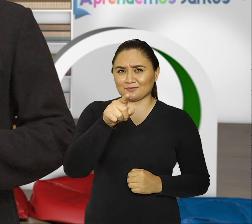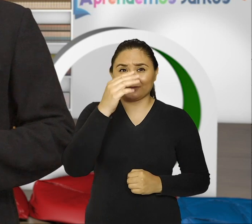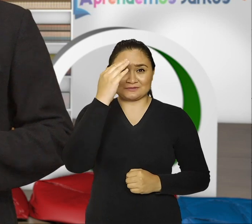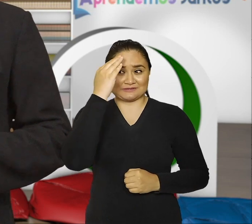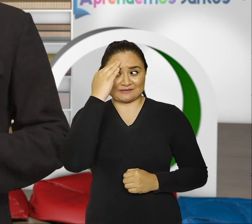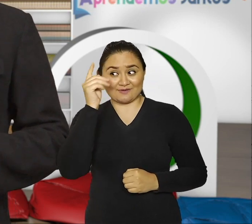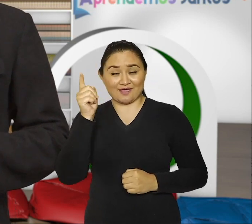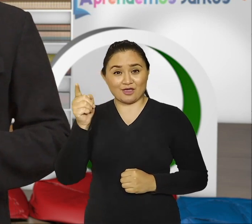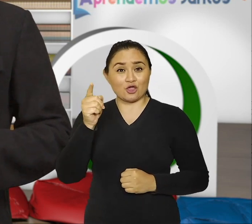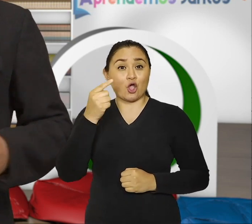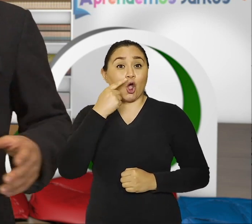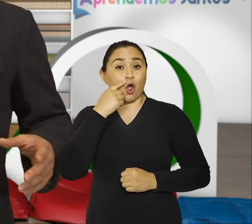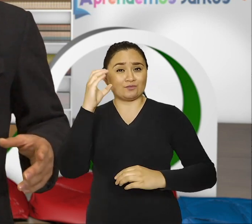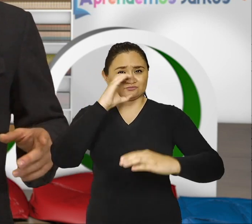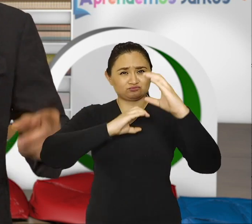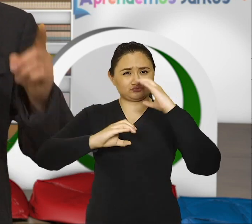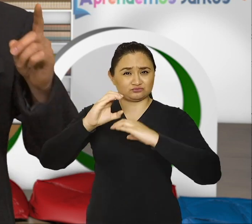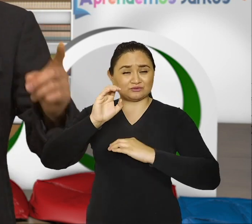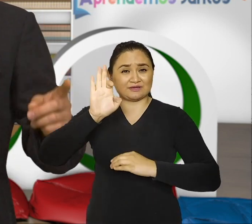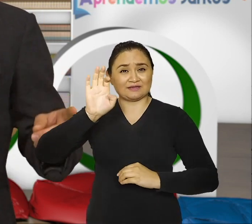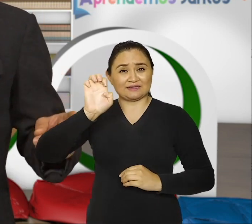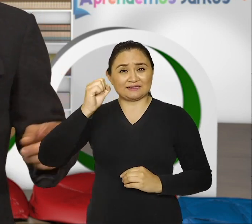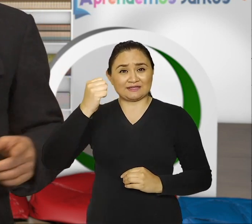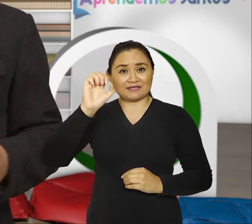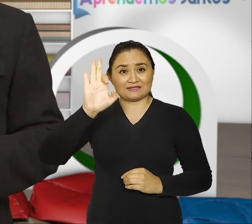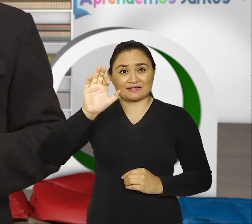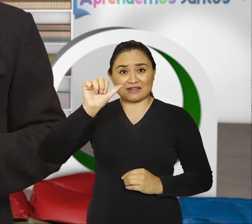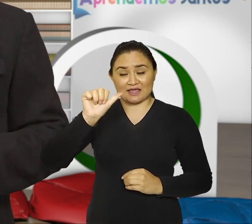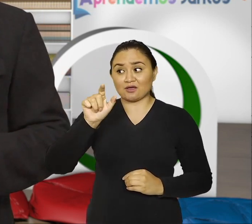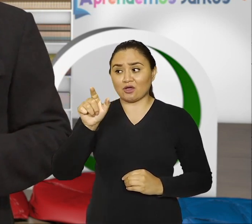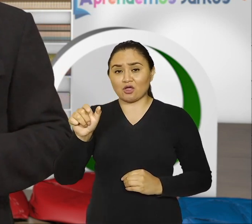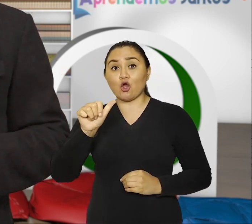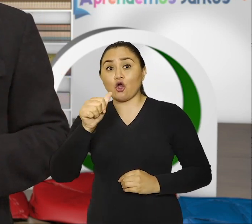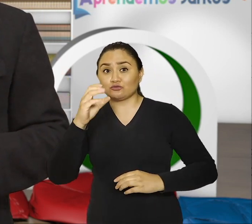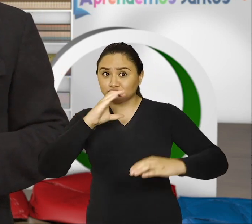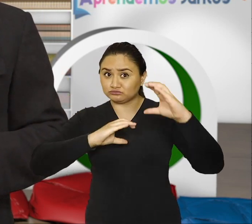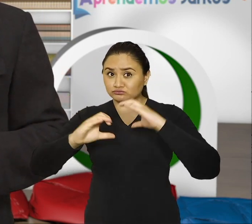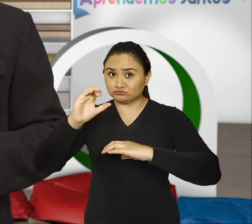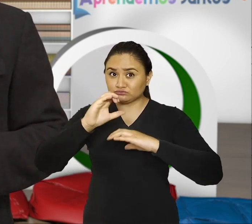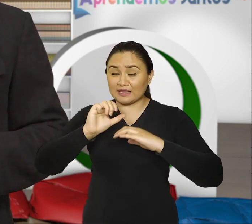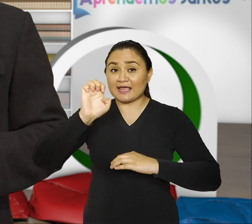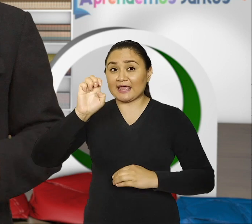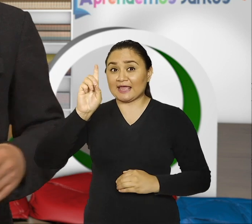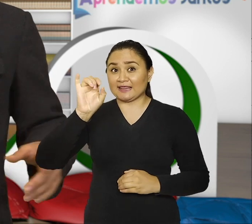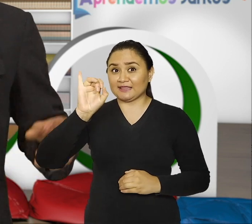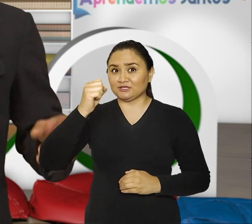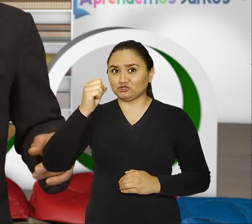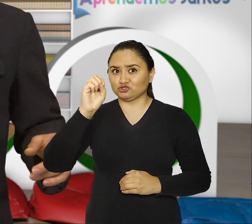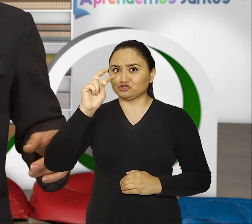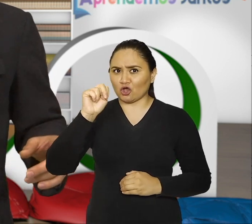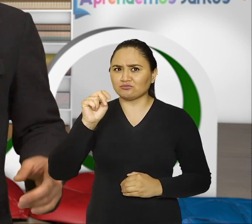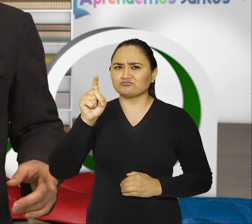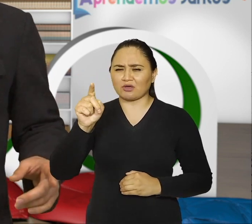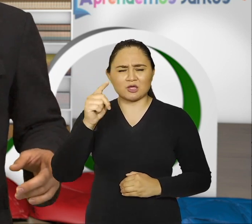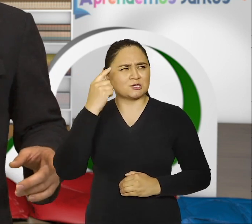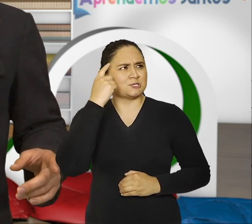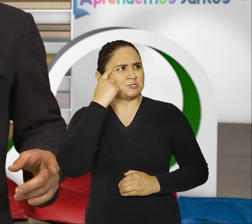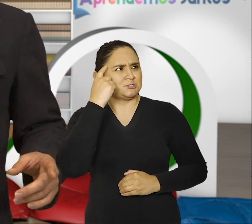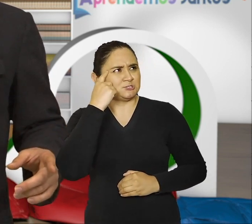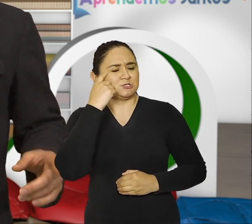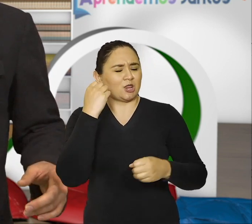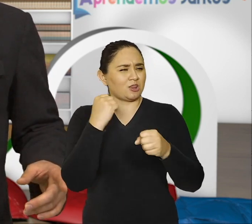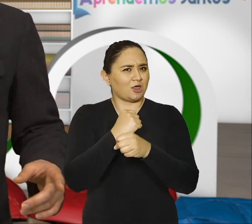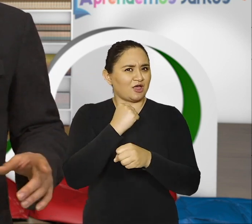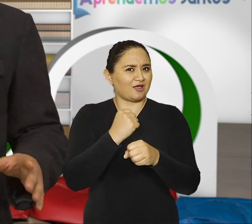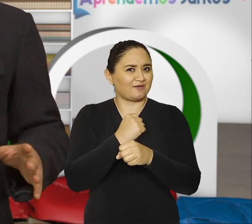y chicos. ¿Sabían que Nikola Tesla trabajó para Tomás Alva Edison? Patricio Barros, en el prólogo